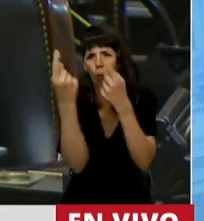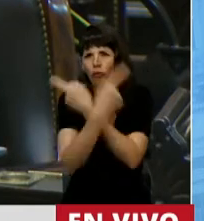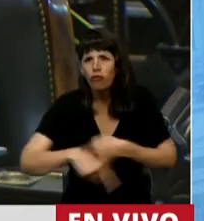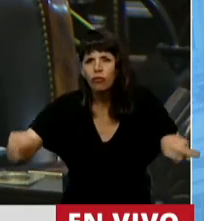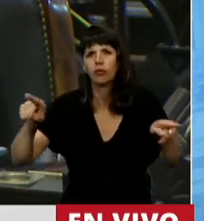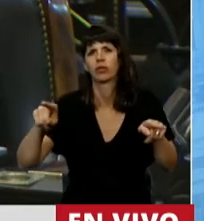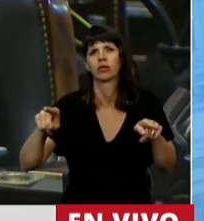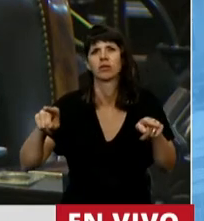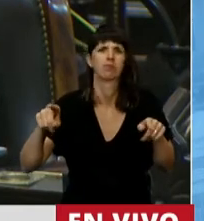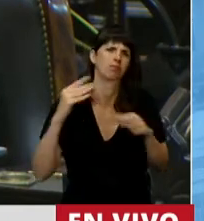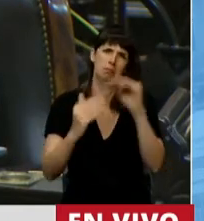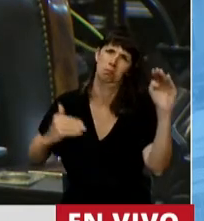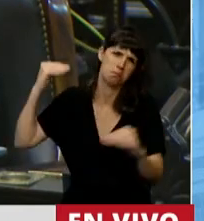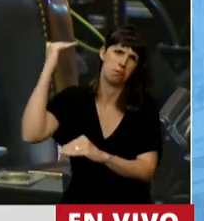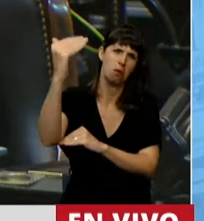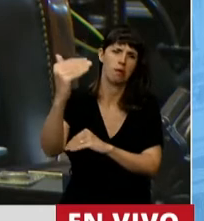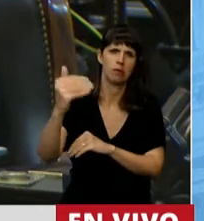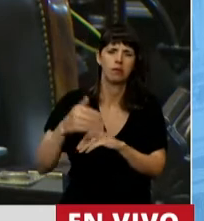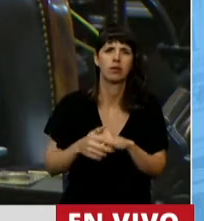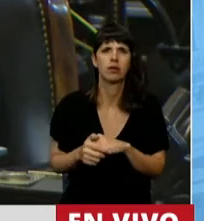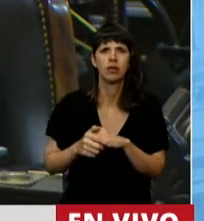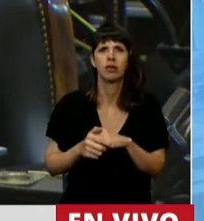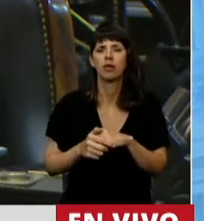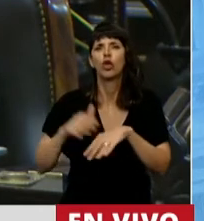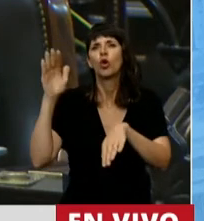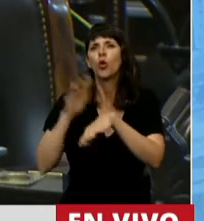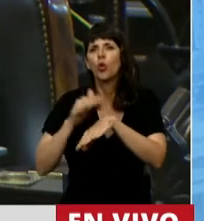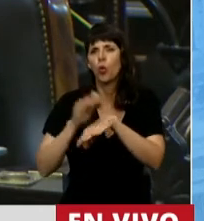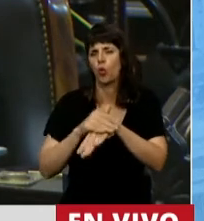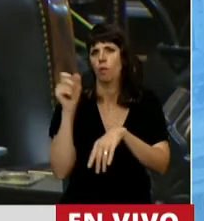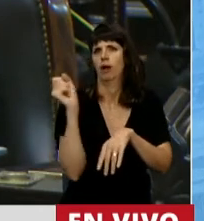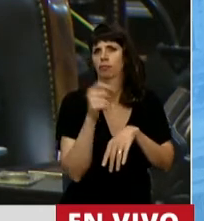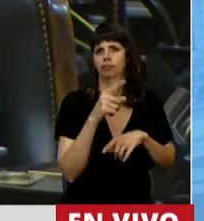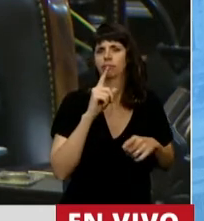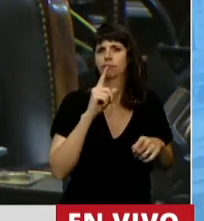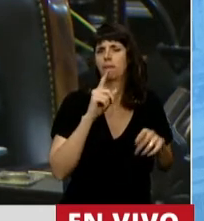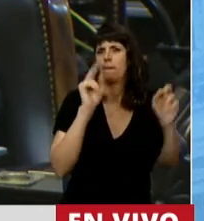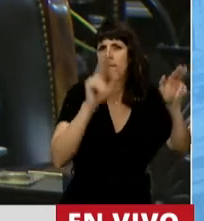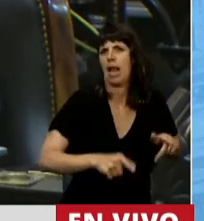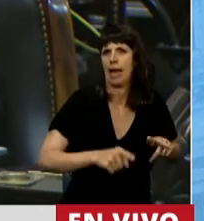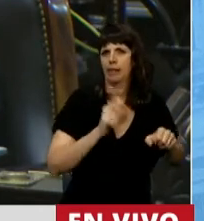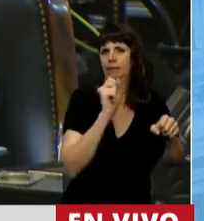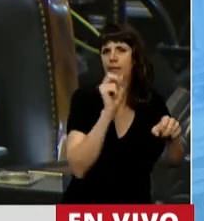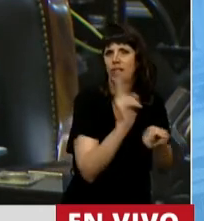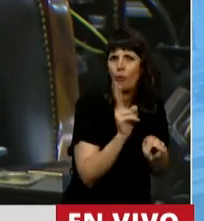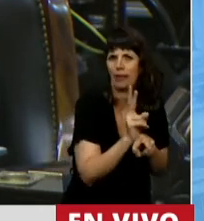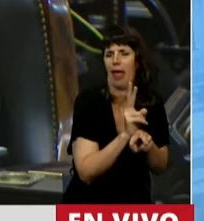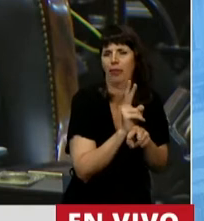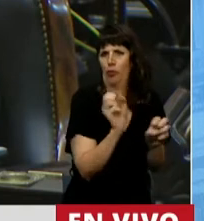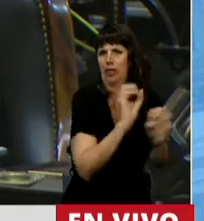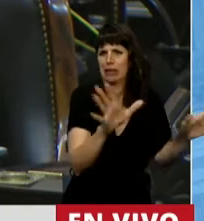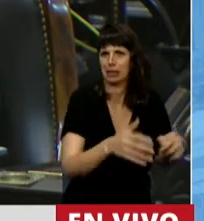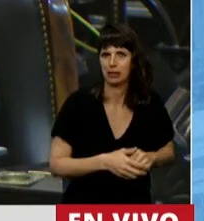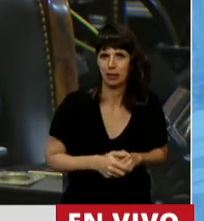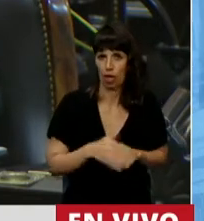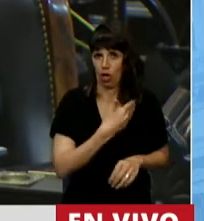forma exponencial por la pésima política de seguridad que llevó adelante este gobierno.